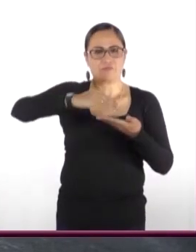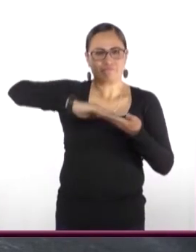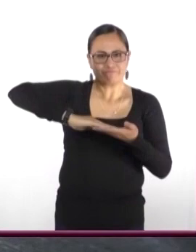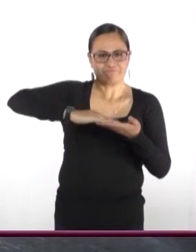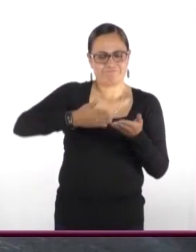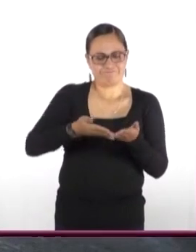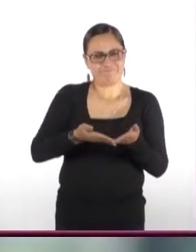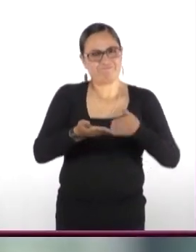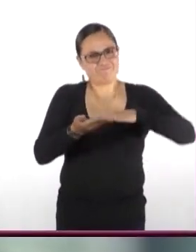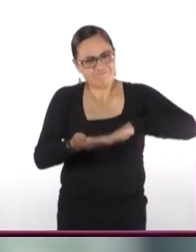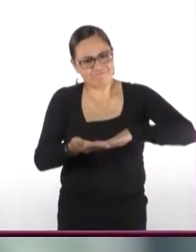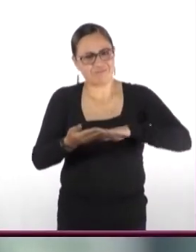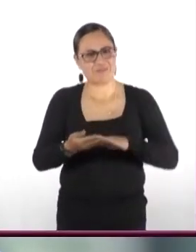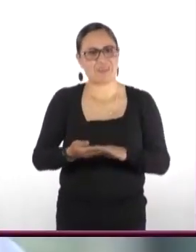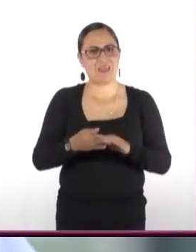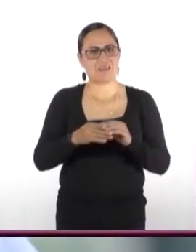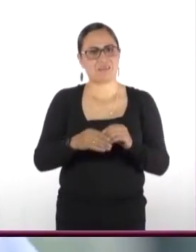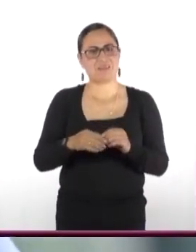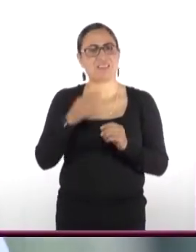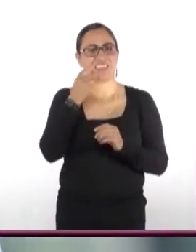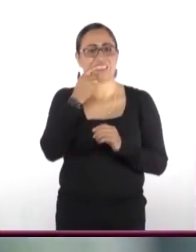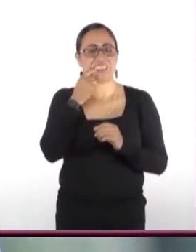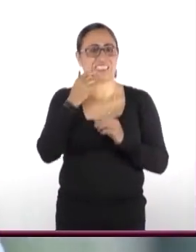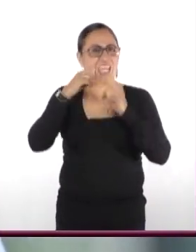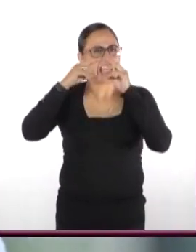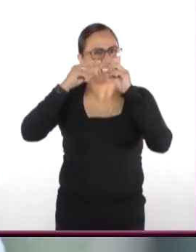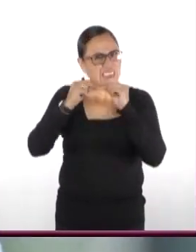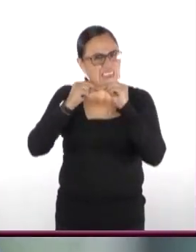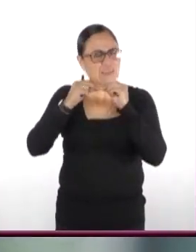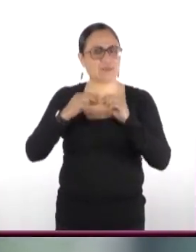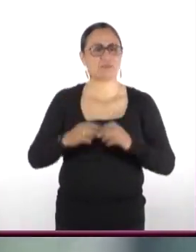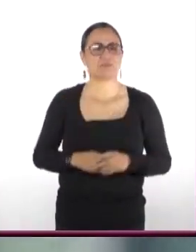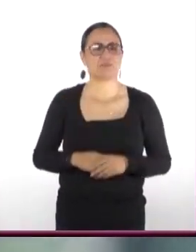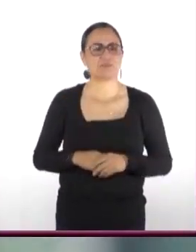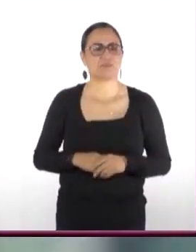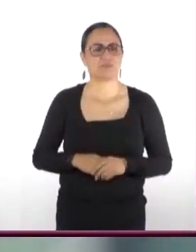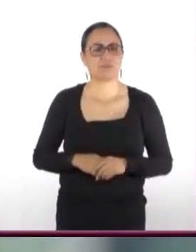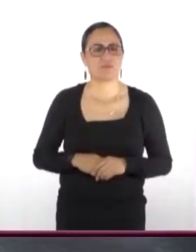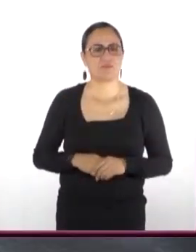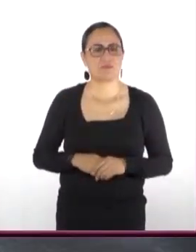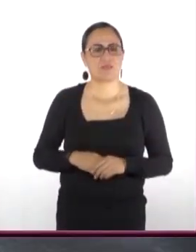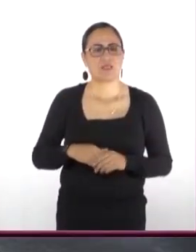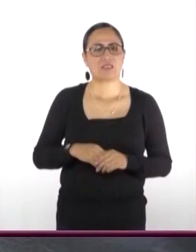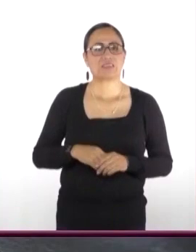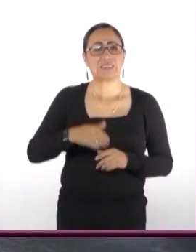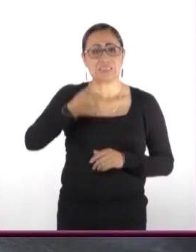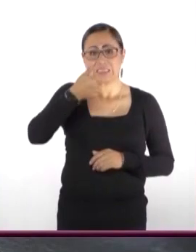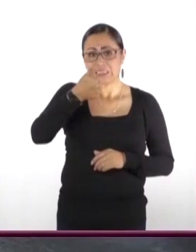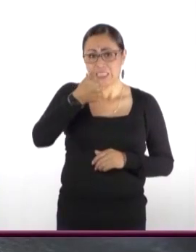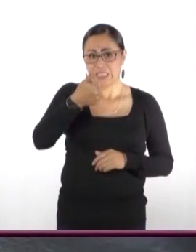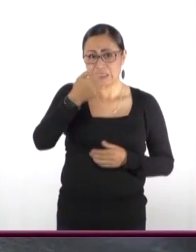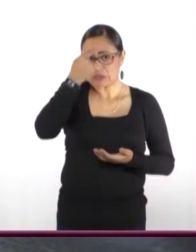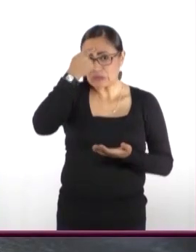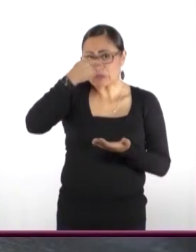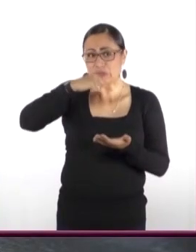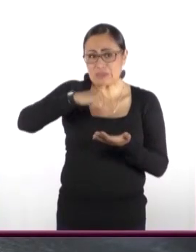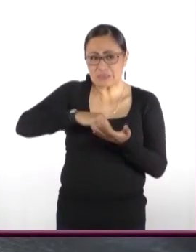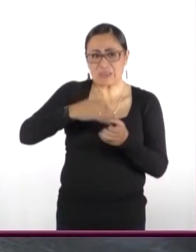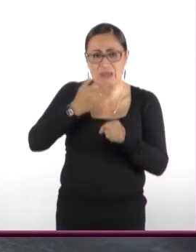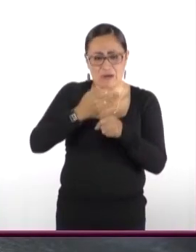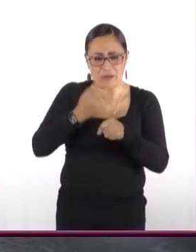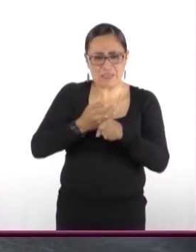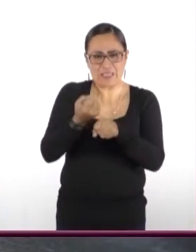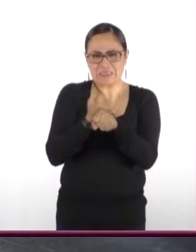6. No puedo. A ver, con los dientes, espera. Sí. No. ¡Oh! 6. Yo creo que con